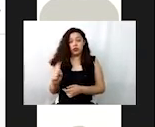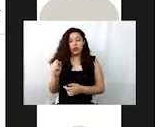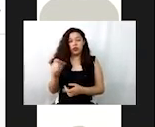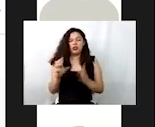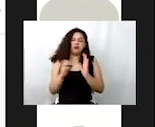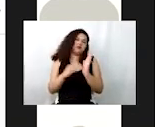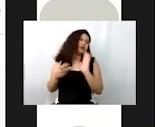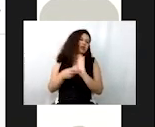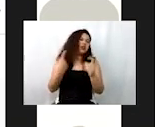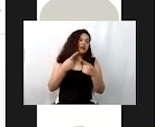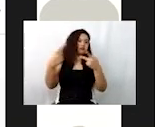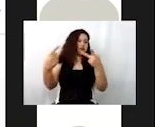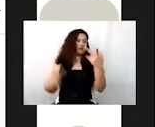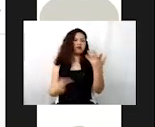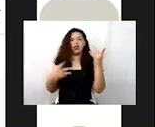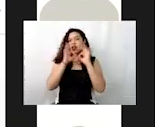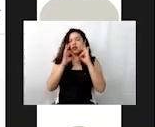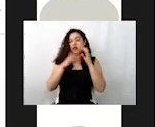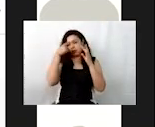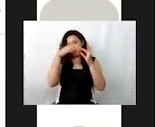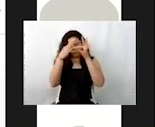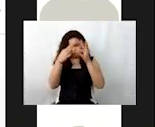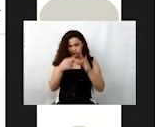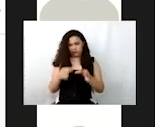de alguna u otra forma cumpla con la función de